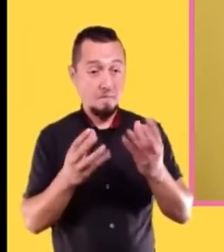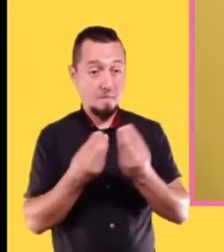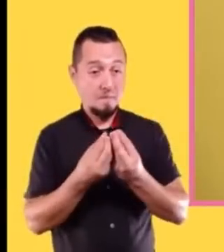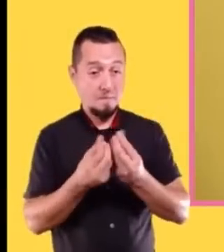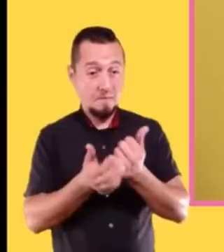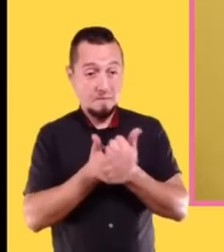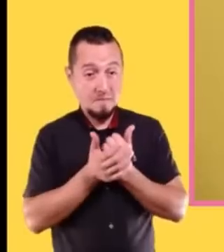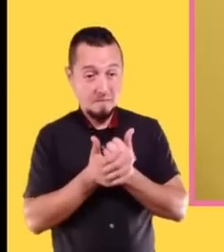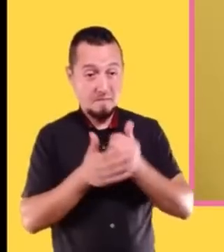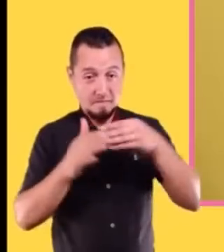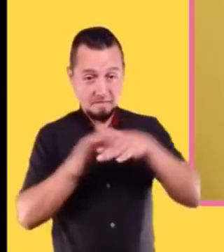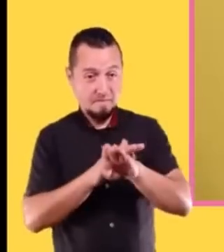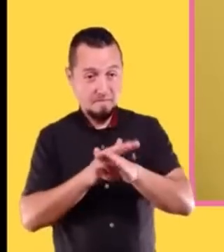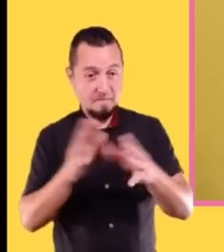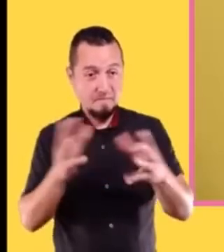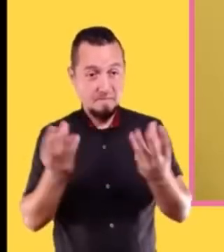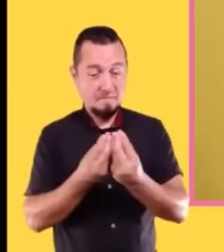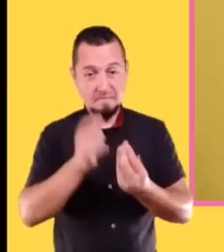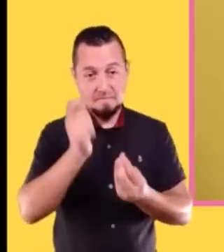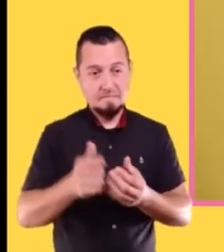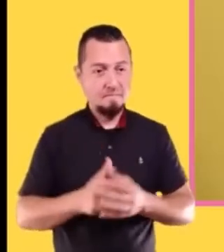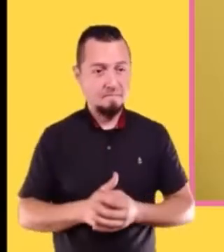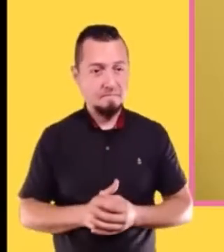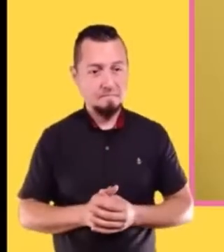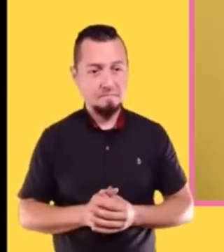a abrirla.